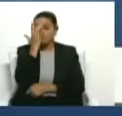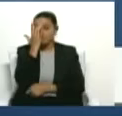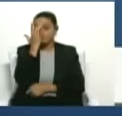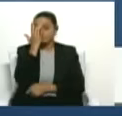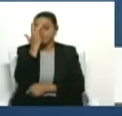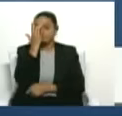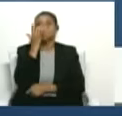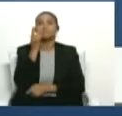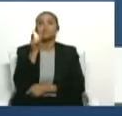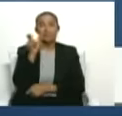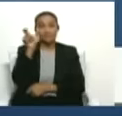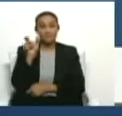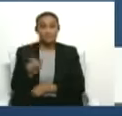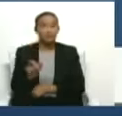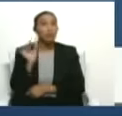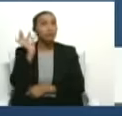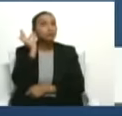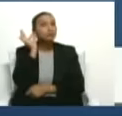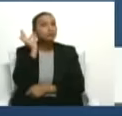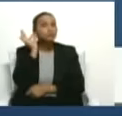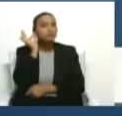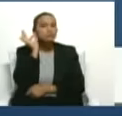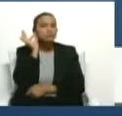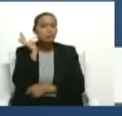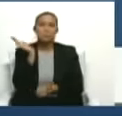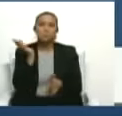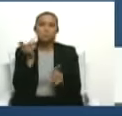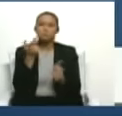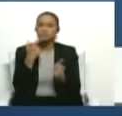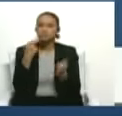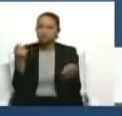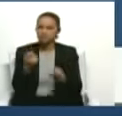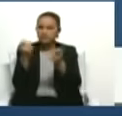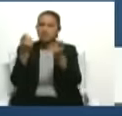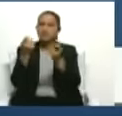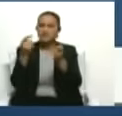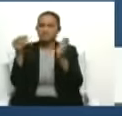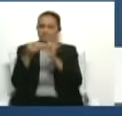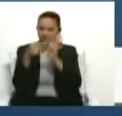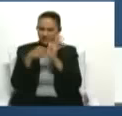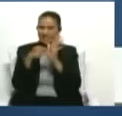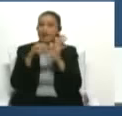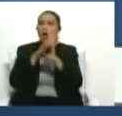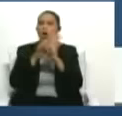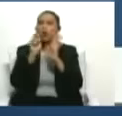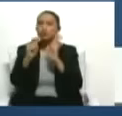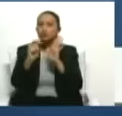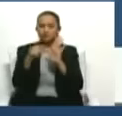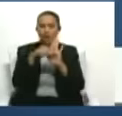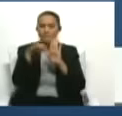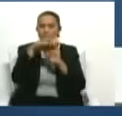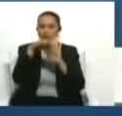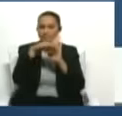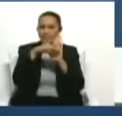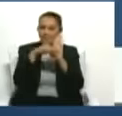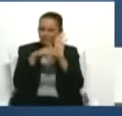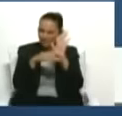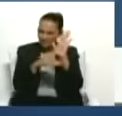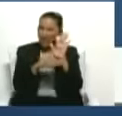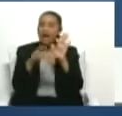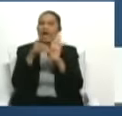correspondientes y en estricto apego al respeto a los derechos humanos y garantías constitucionales, se realizó la audiencia